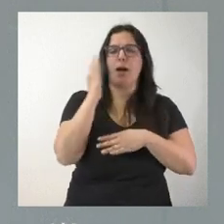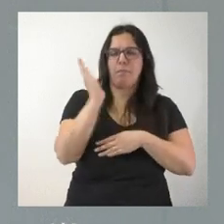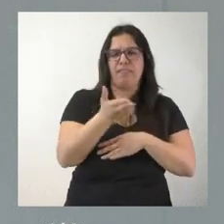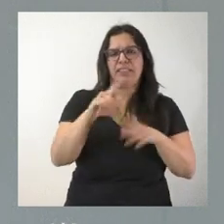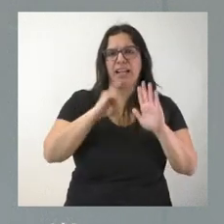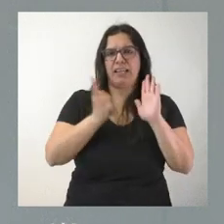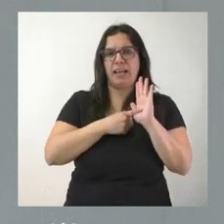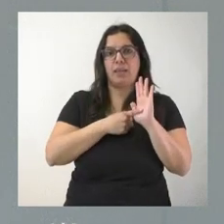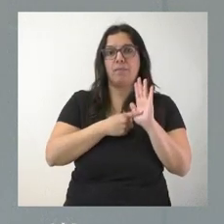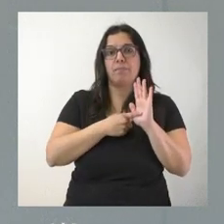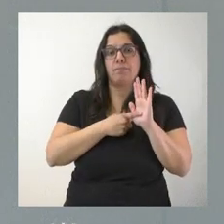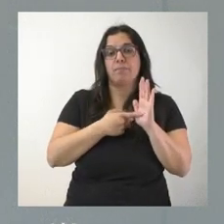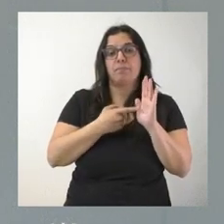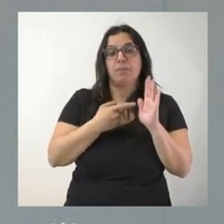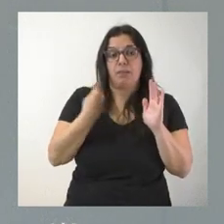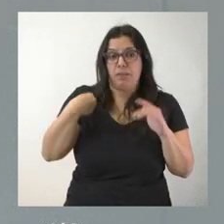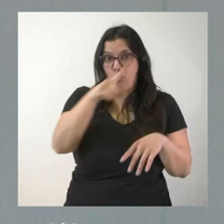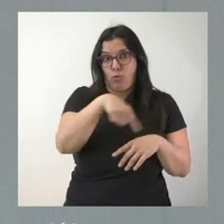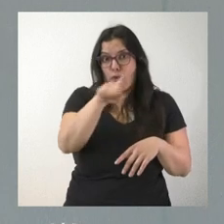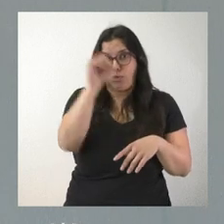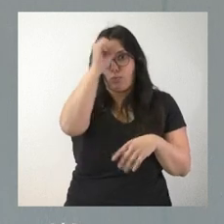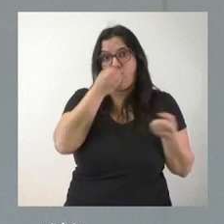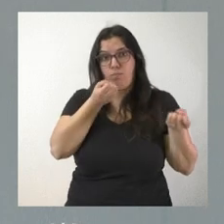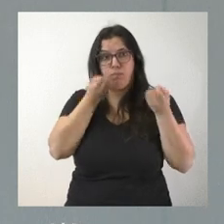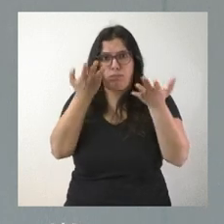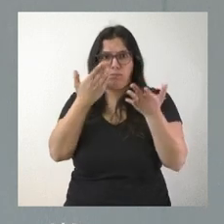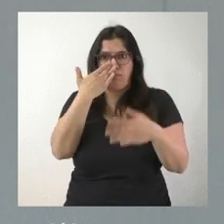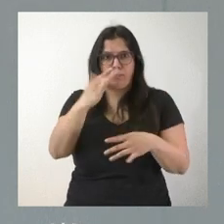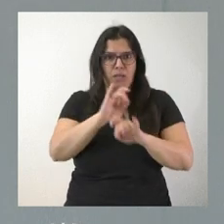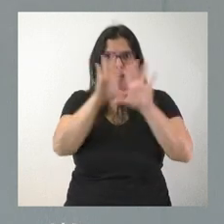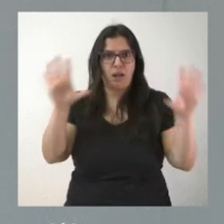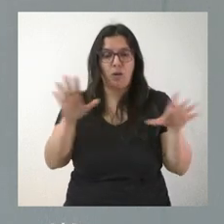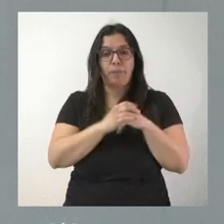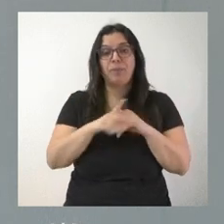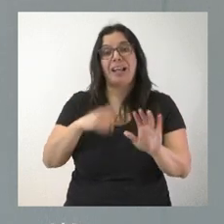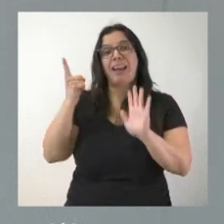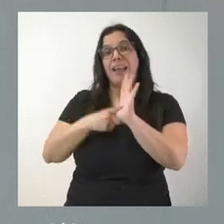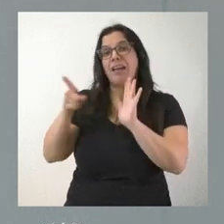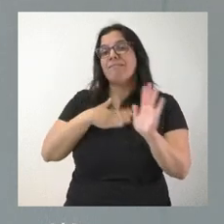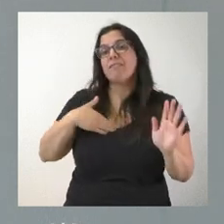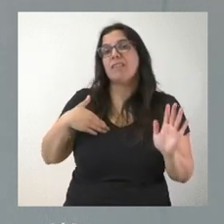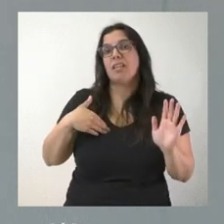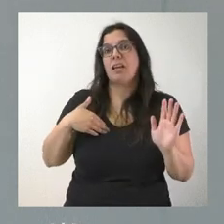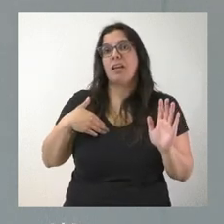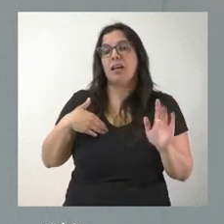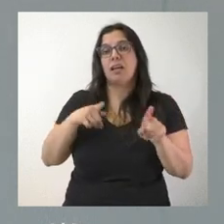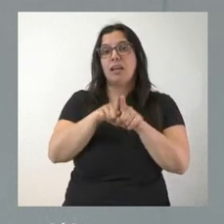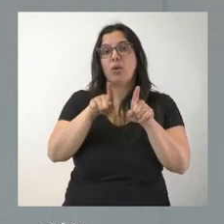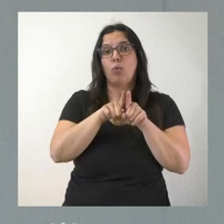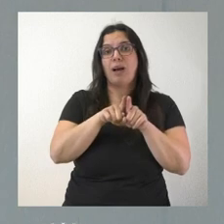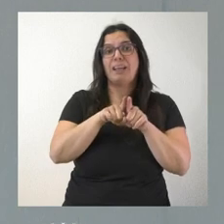y que así lo han expresado ellos de una manera muy clara es una ley que pretende hacer 50 sistemas